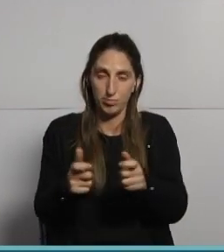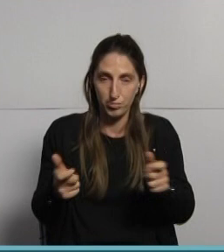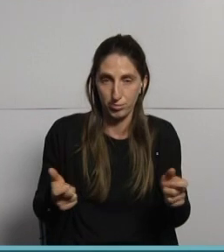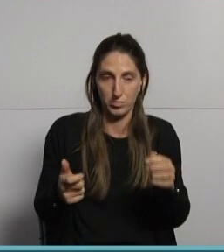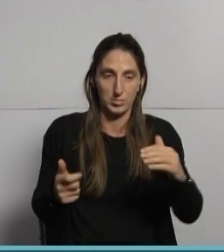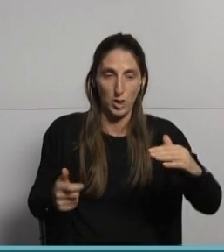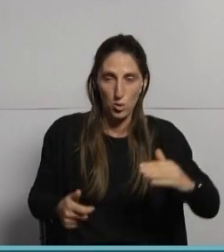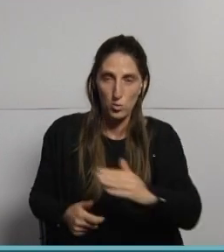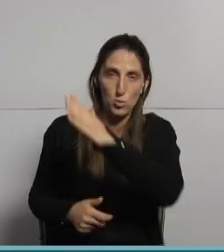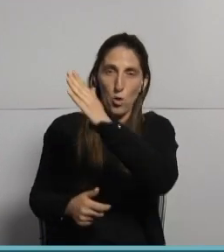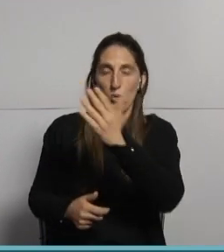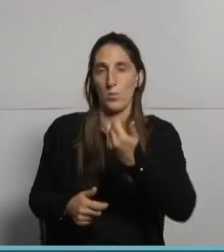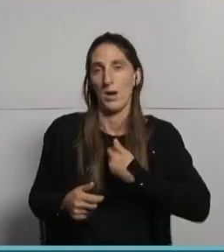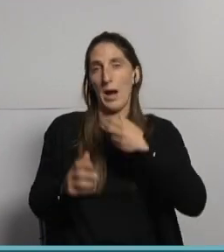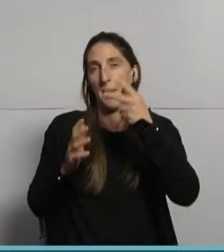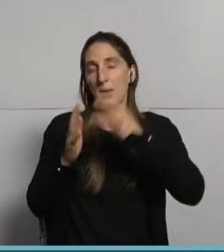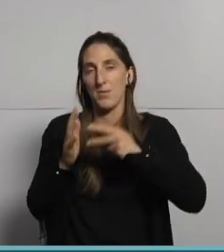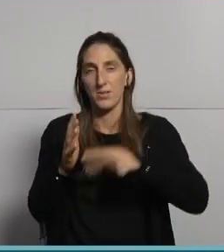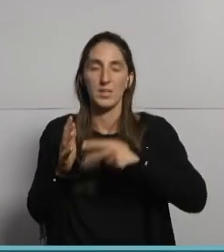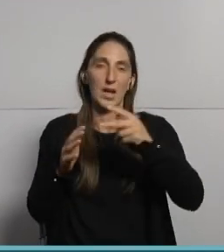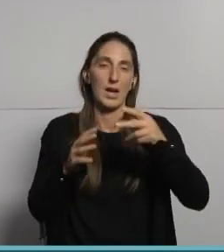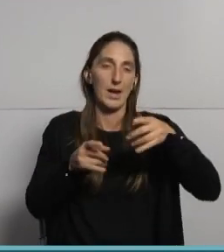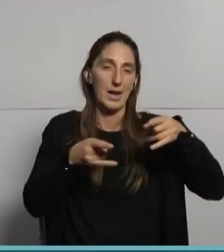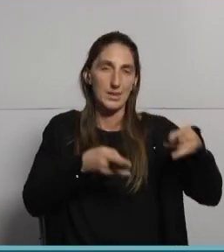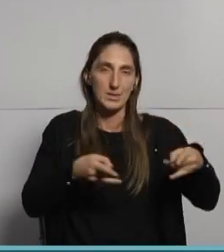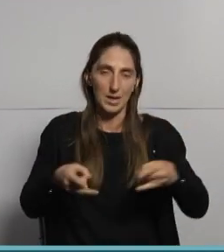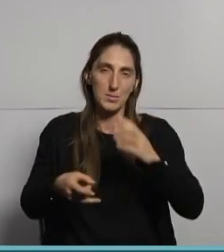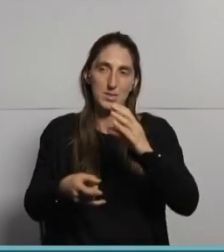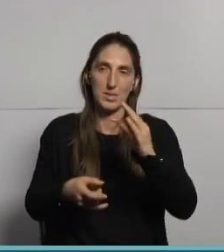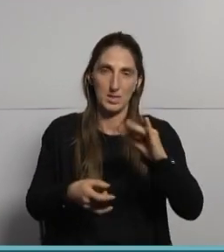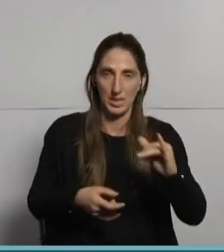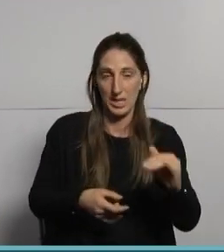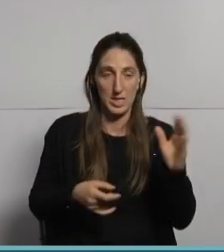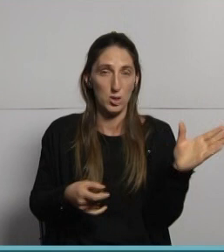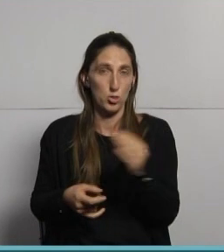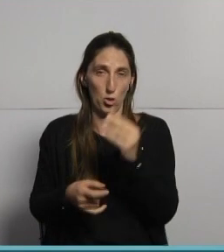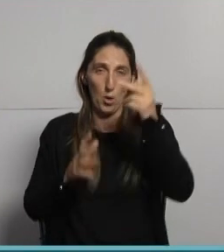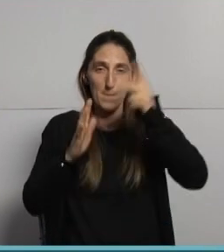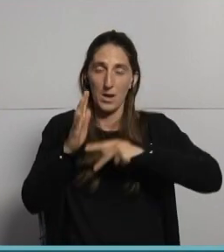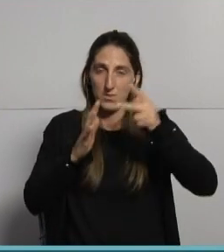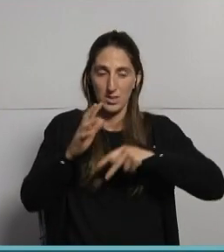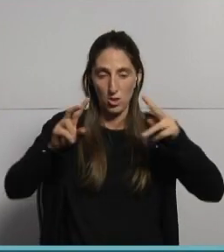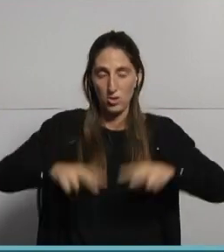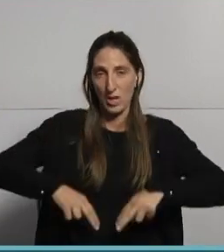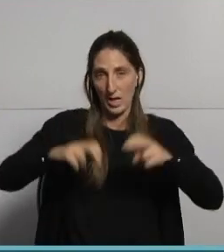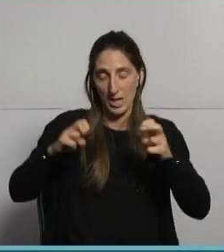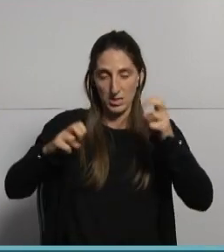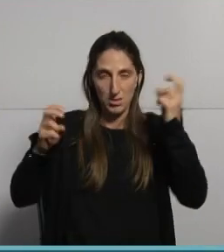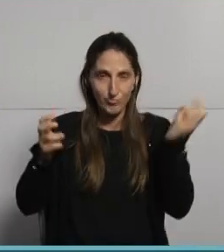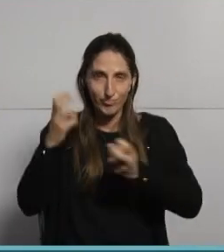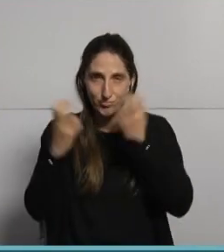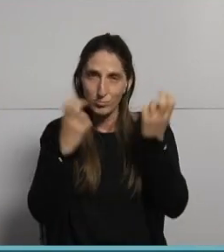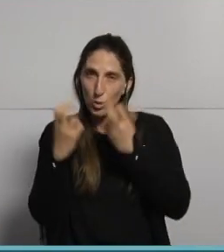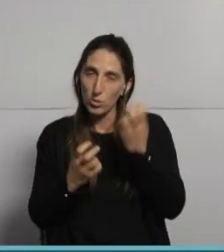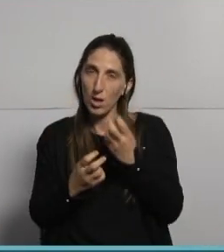famosa curva, podemos planificar camas, CTIs, en fin, hay toda una tarea de planificación y de análisis, realmente de exploración,